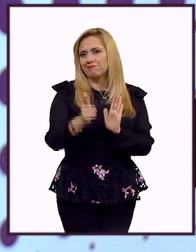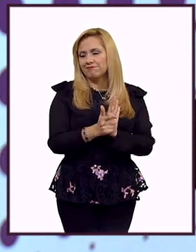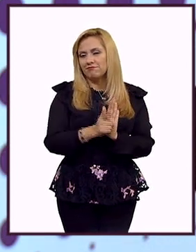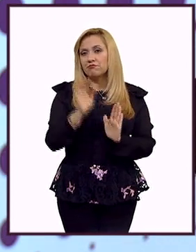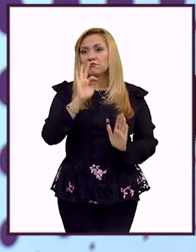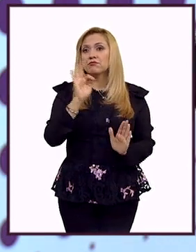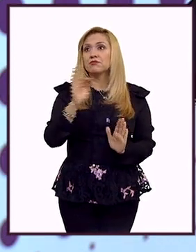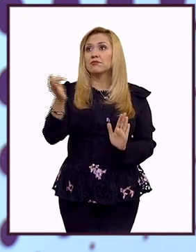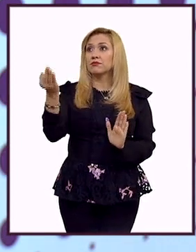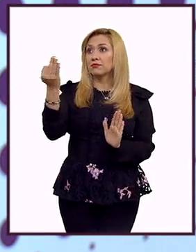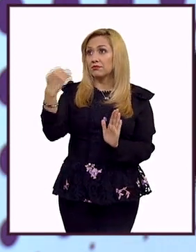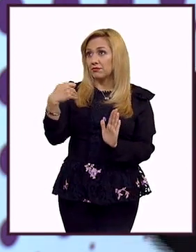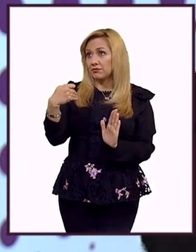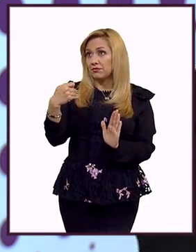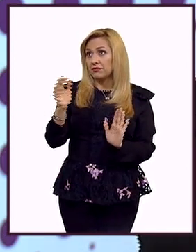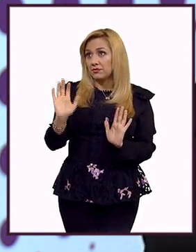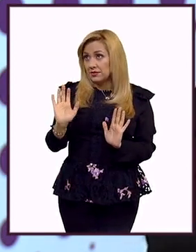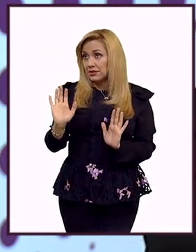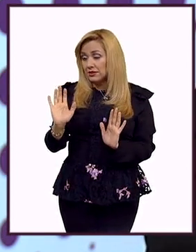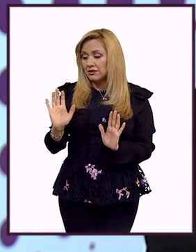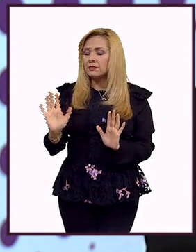me vas a afectar, pues que podamos llegar